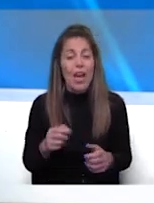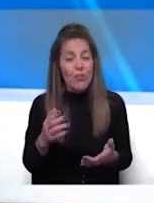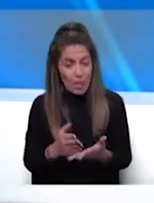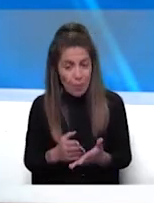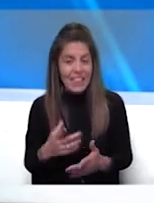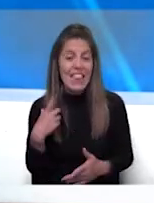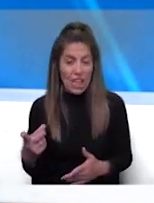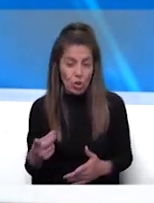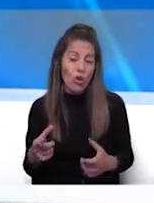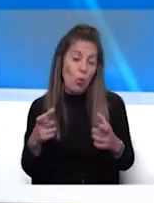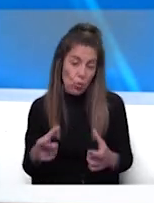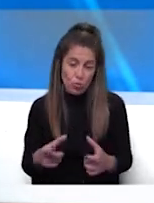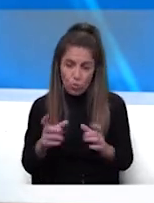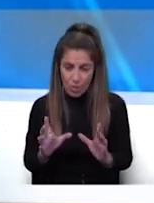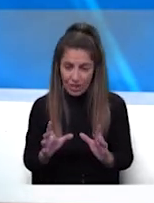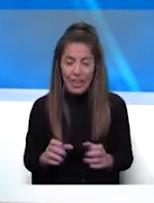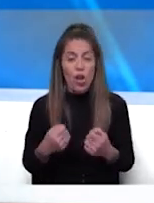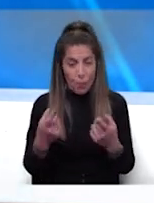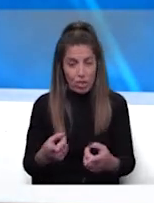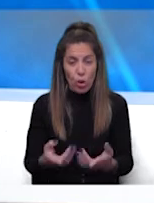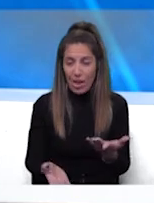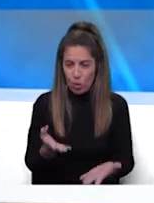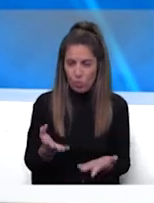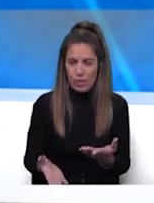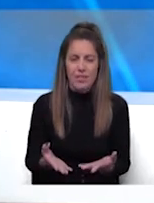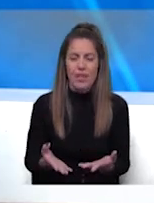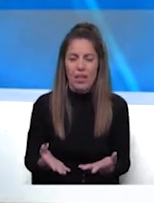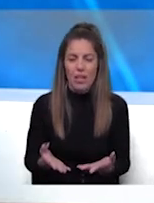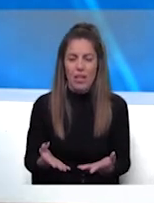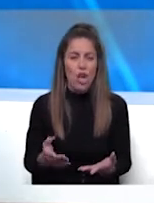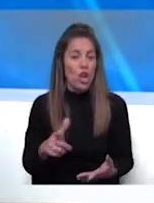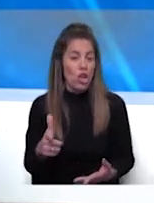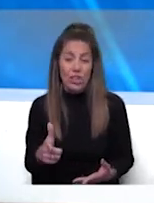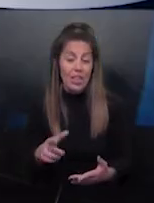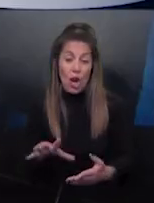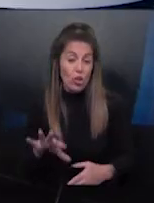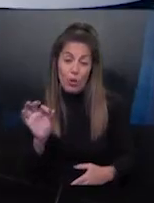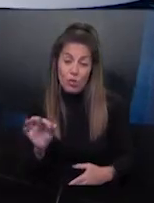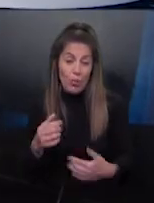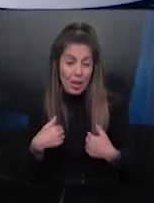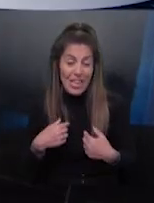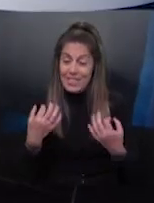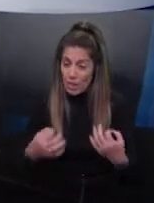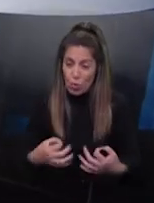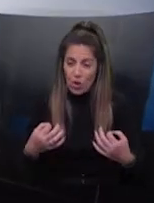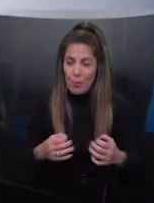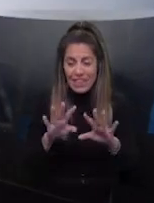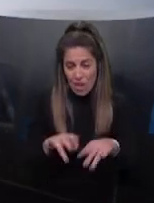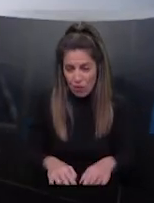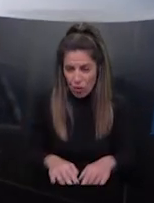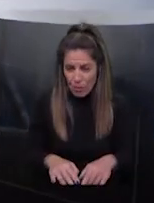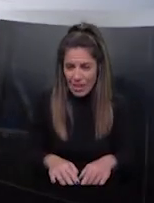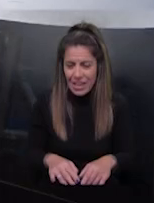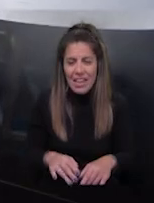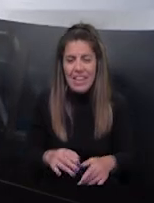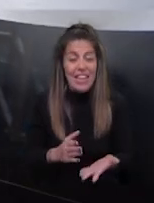directorio, por suerte, afortunadamente, pasó el caso a la justicia. No tenía otra opción para mí y seguramente el informe de la Seguridad Letrada no